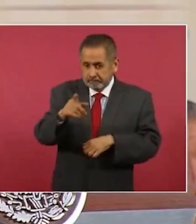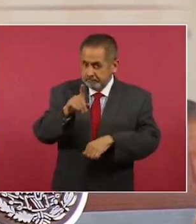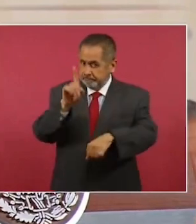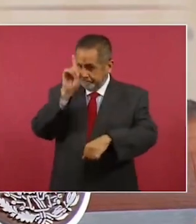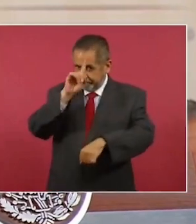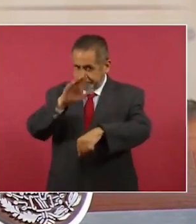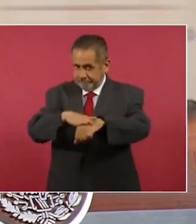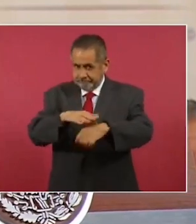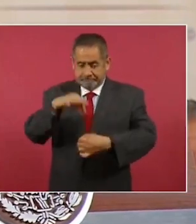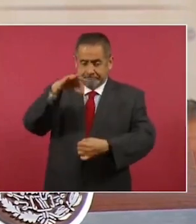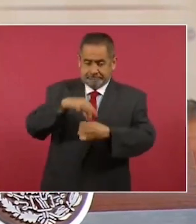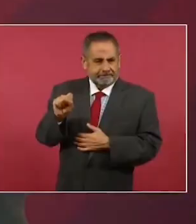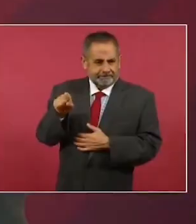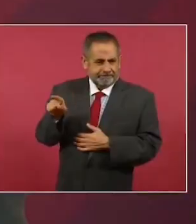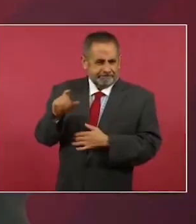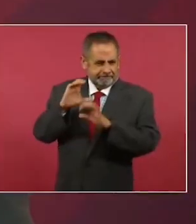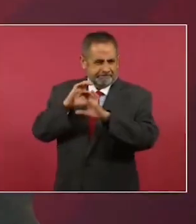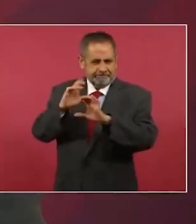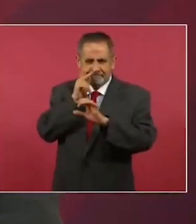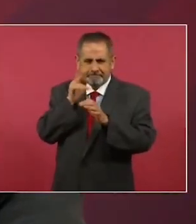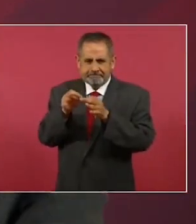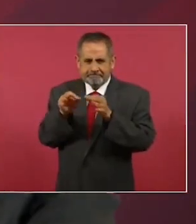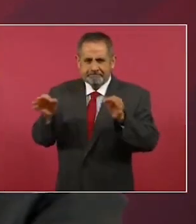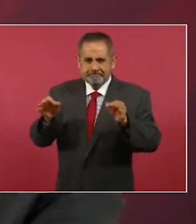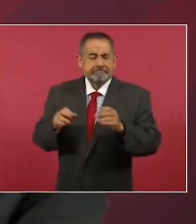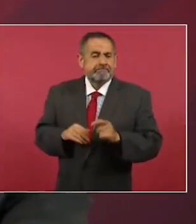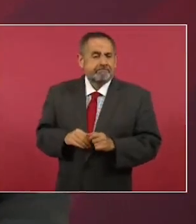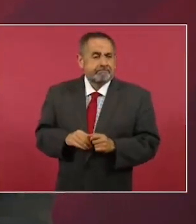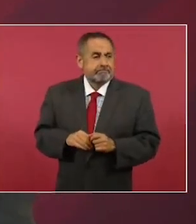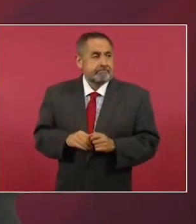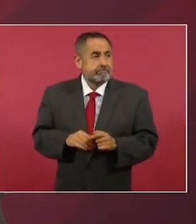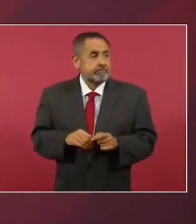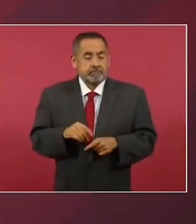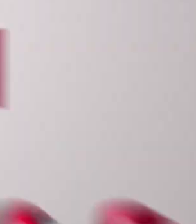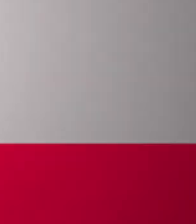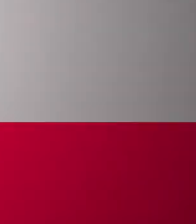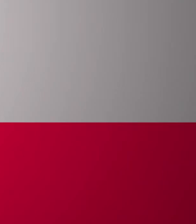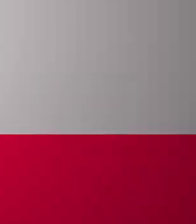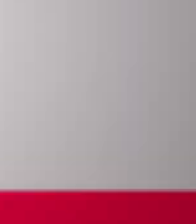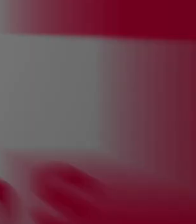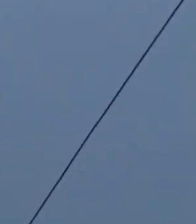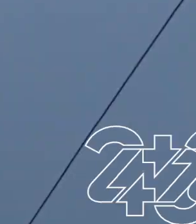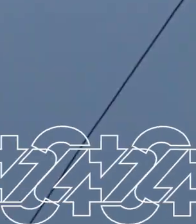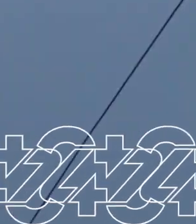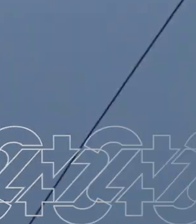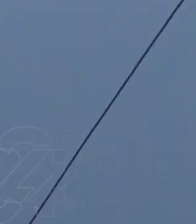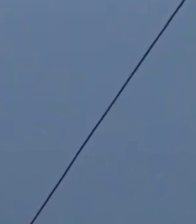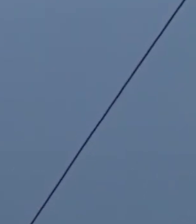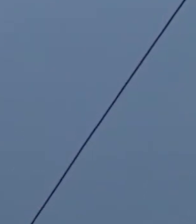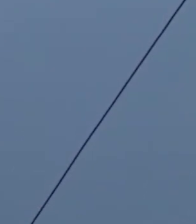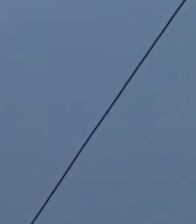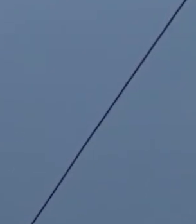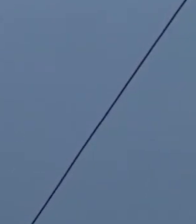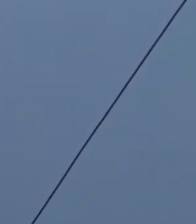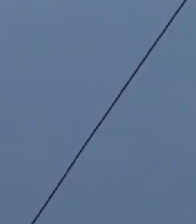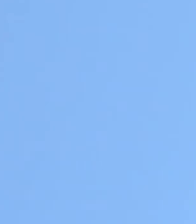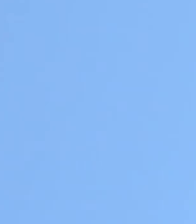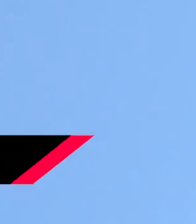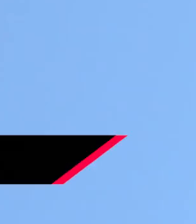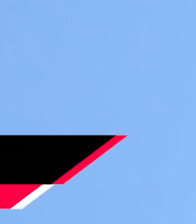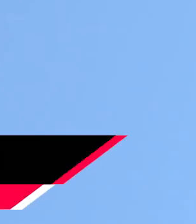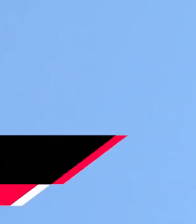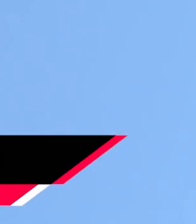Supervisará avance en obras aduaneras, así como de la Sedena y Guardia Nacional. Con disparos vandalizan cámaras